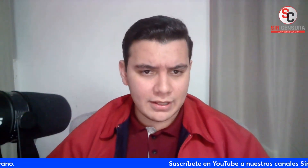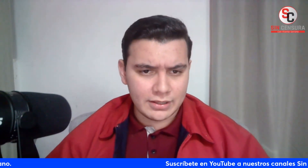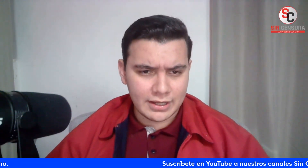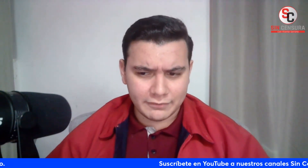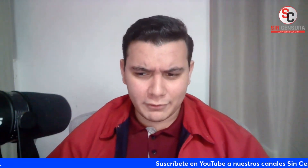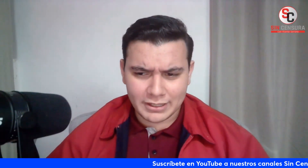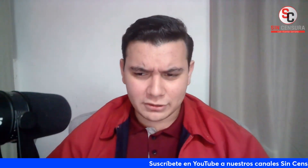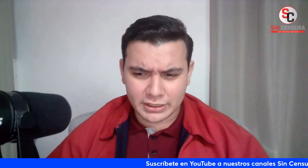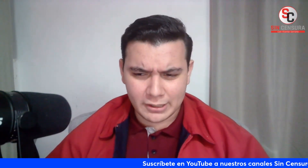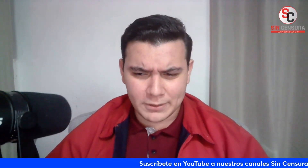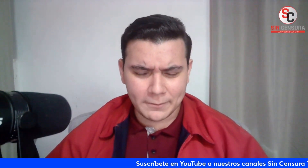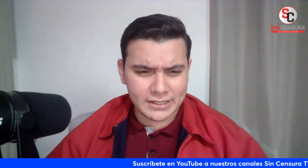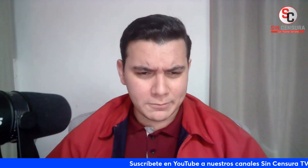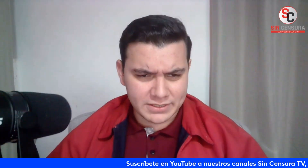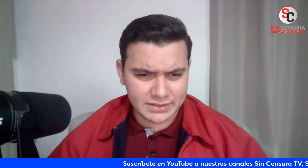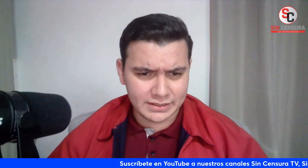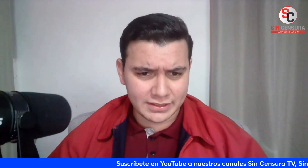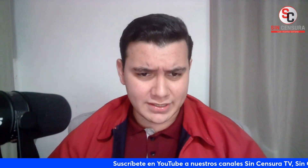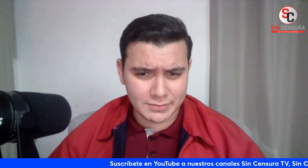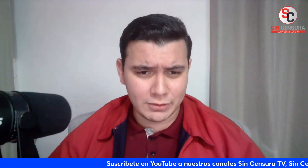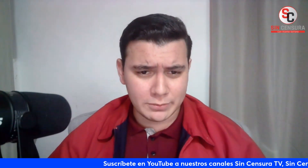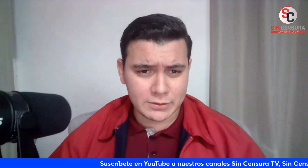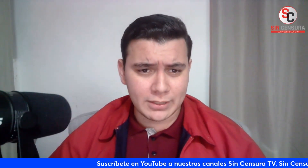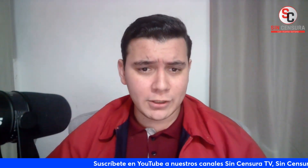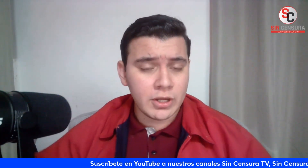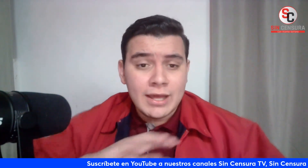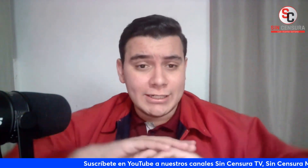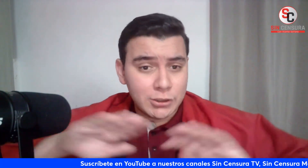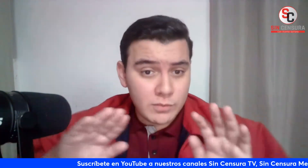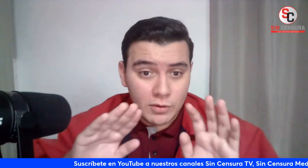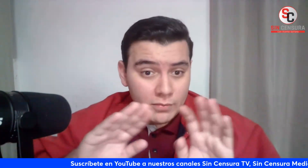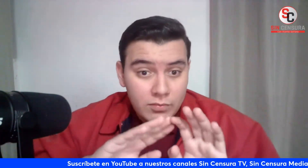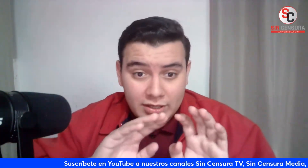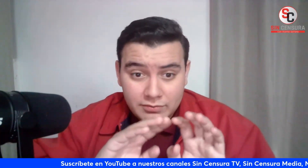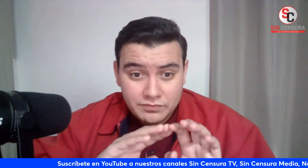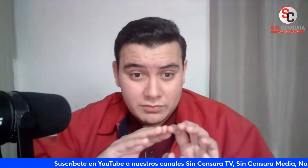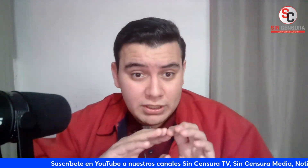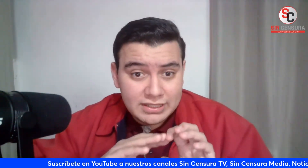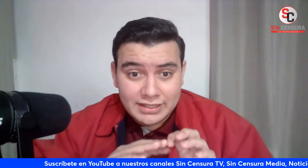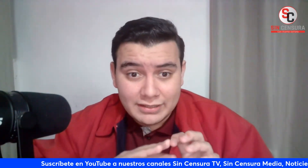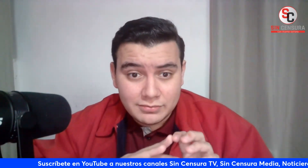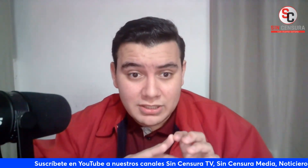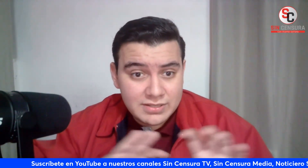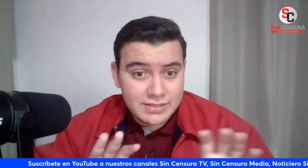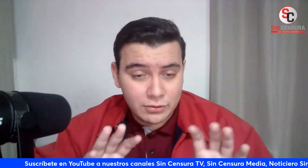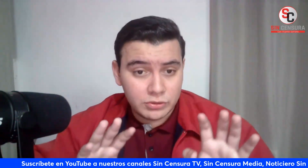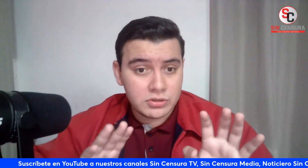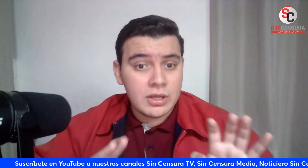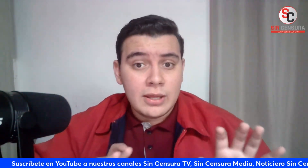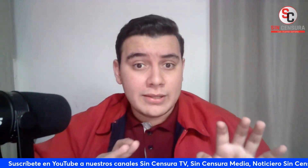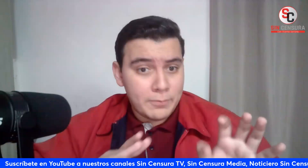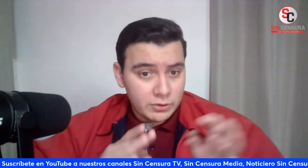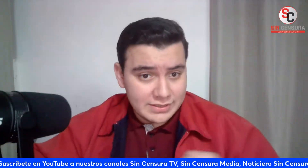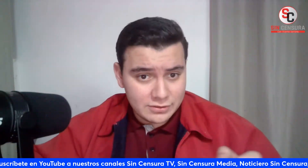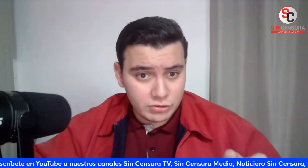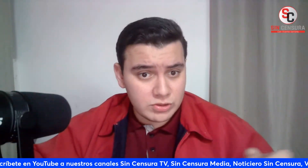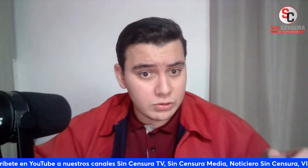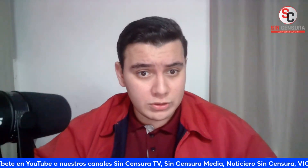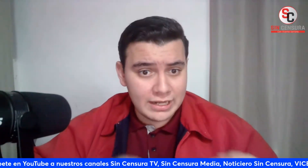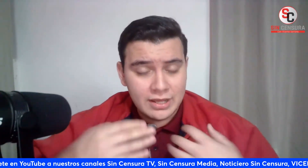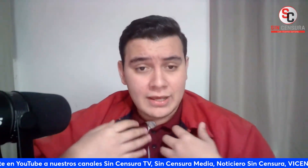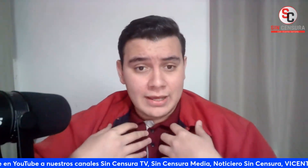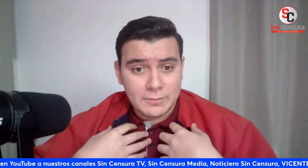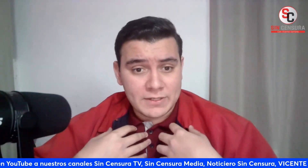invalidar la reforma electoral, el plan B del presidente Andrés Manuel López Obrador. Resumo, voy a tratar en 15 segundos de por qué si